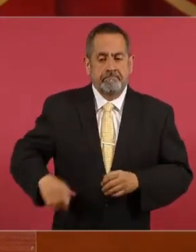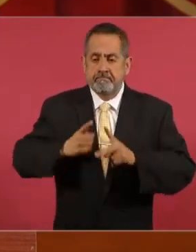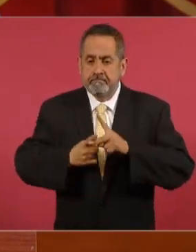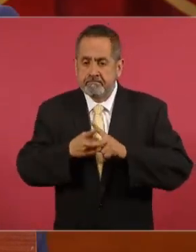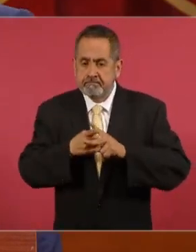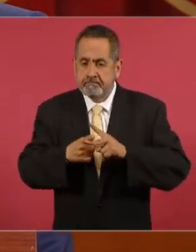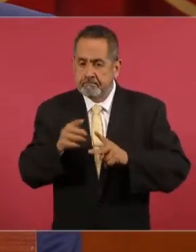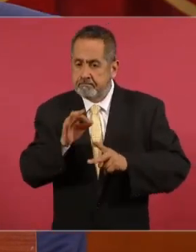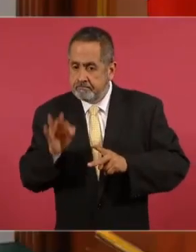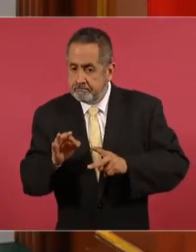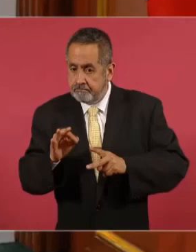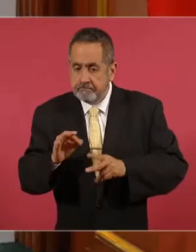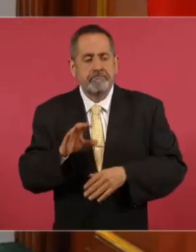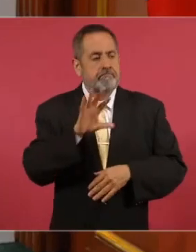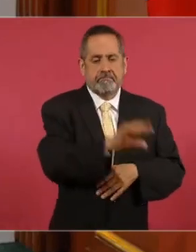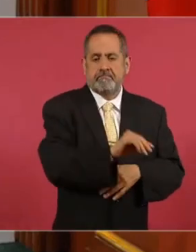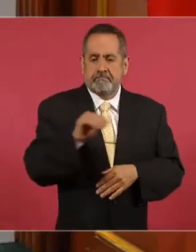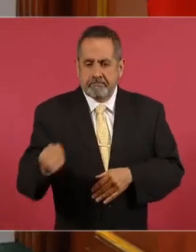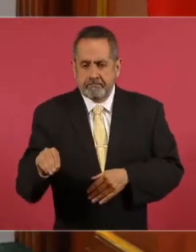plurinominales.